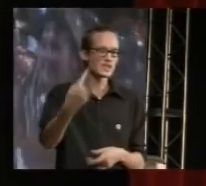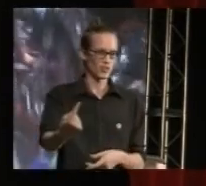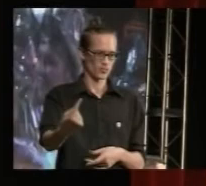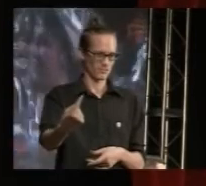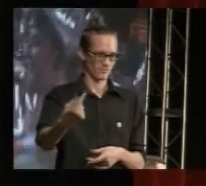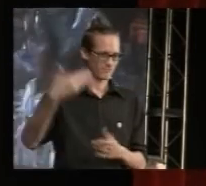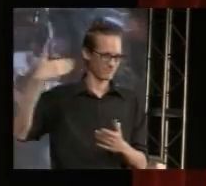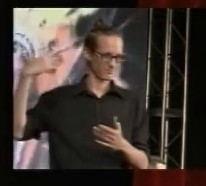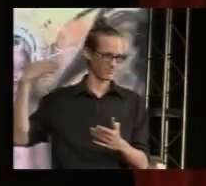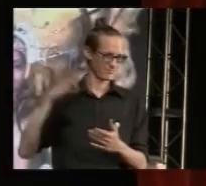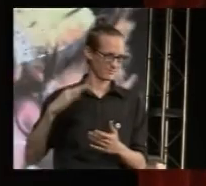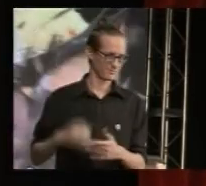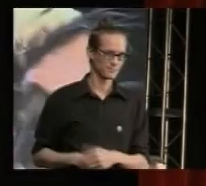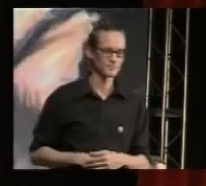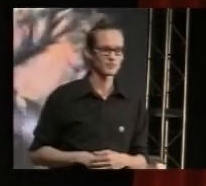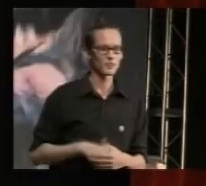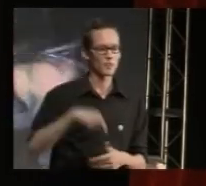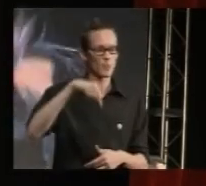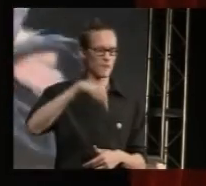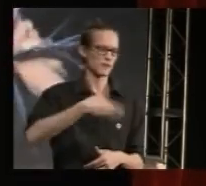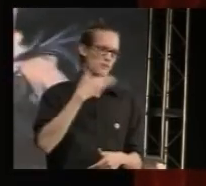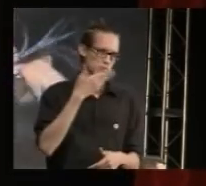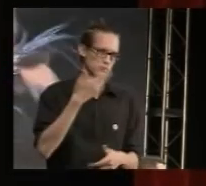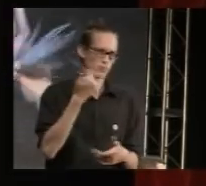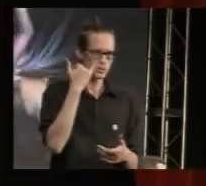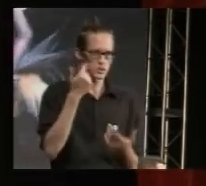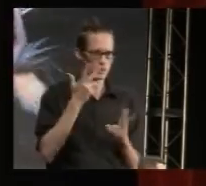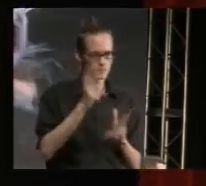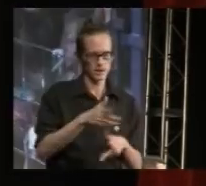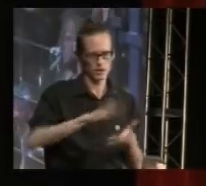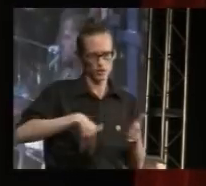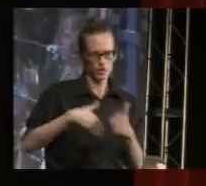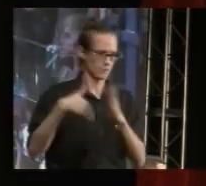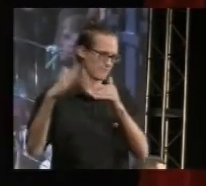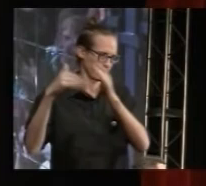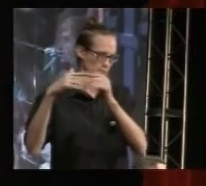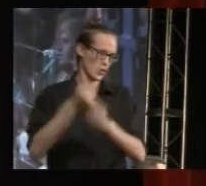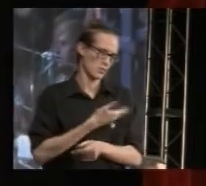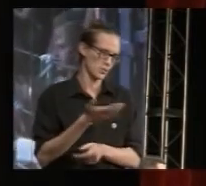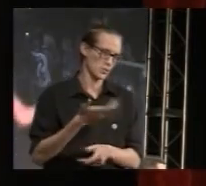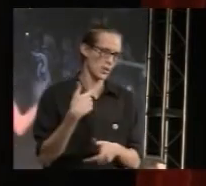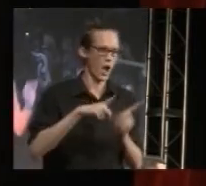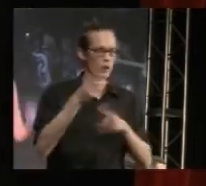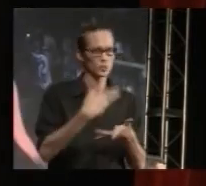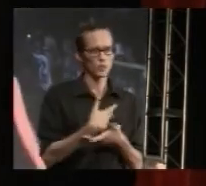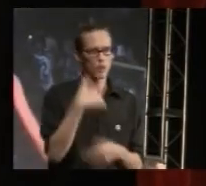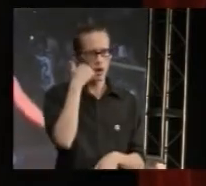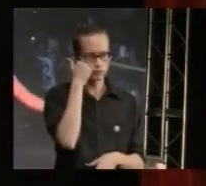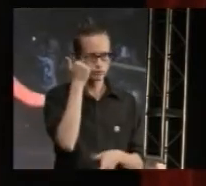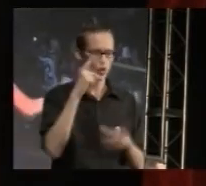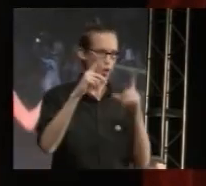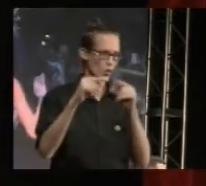1961. En este discurso he hablado mucho de obra pública, quizás aburriendo con cifras y